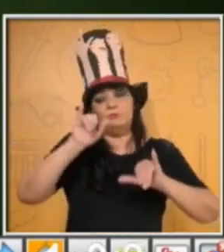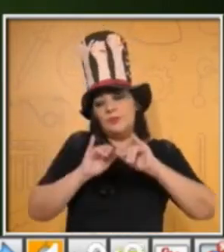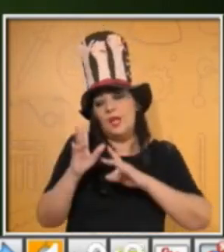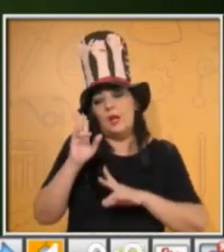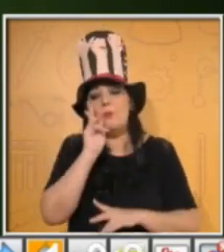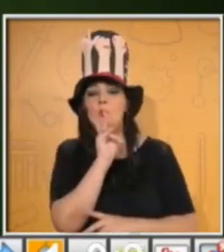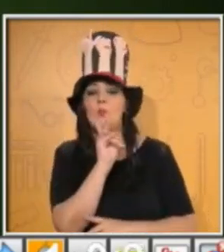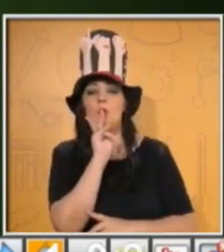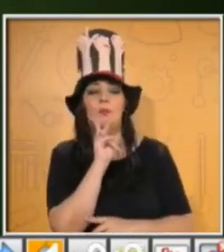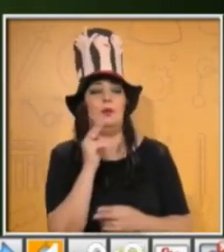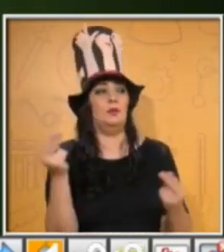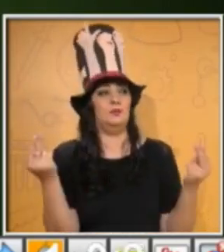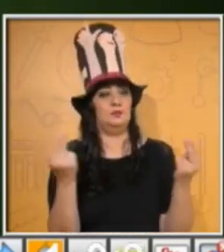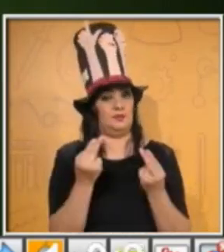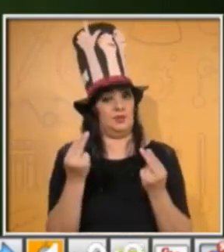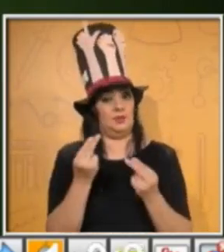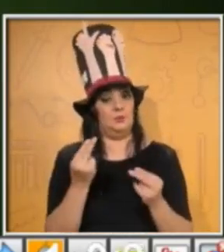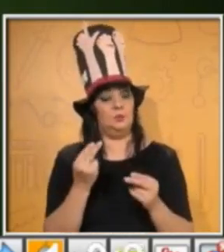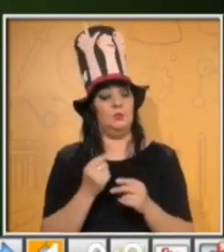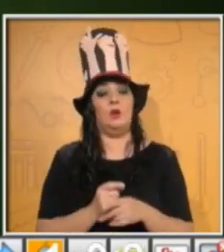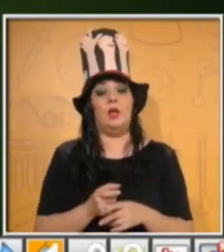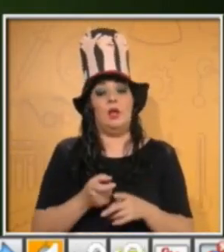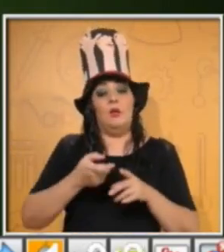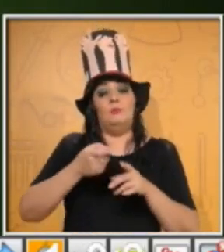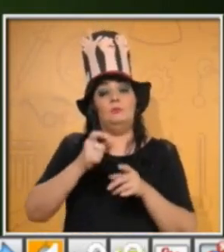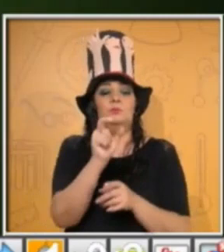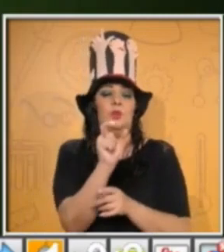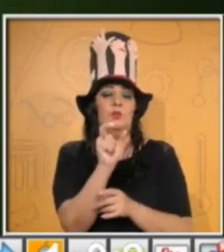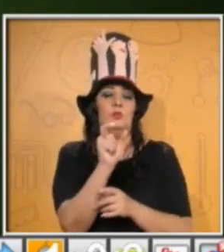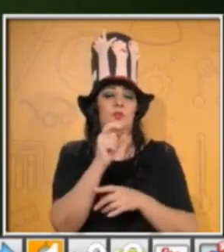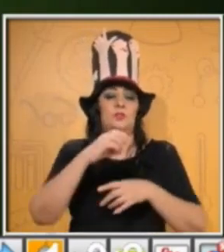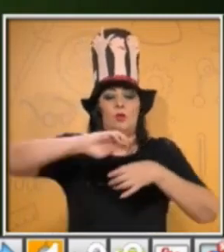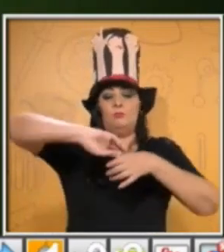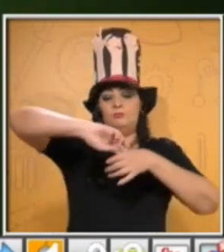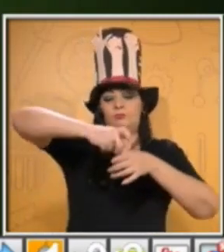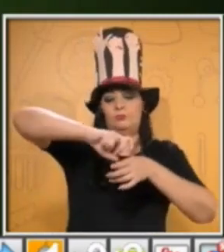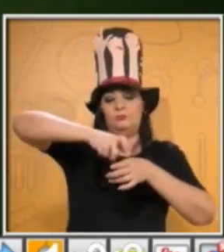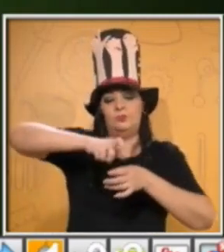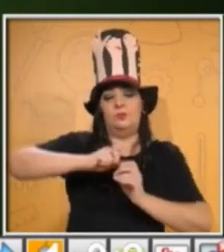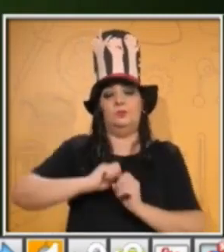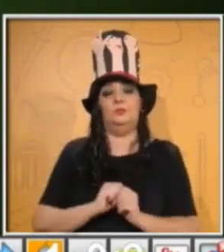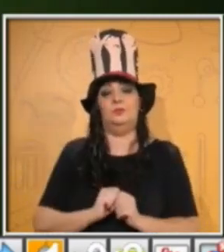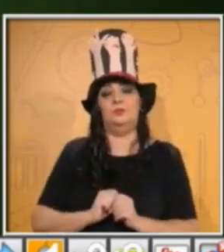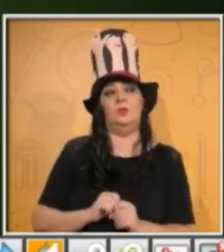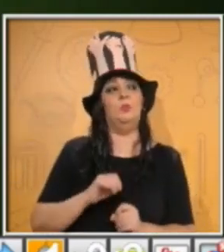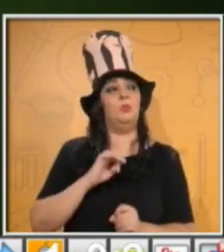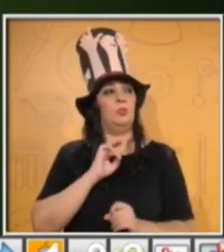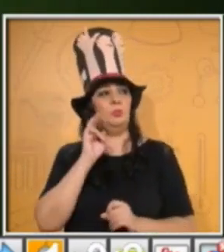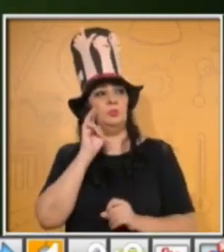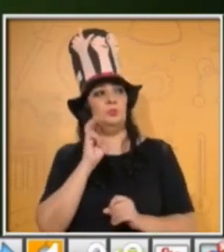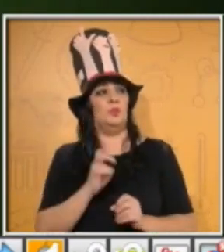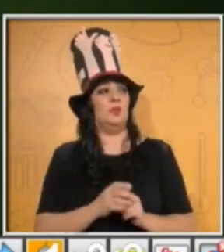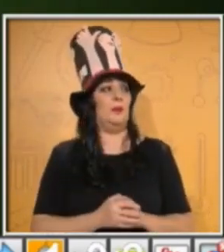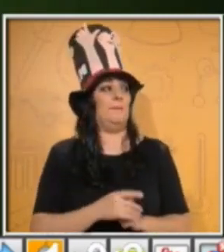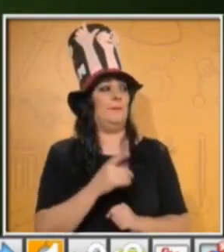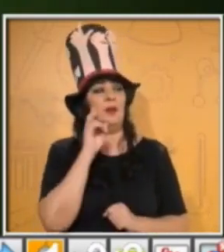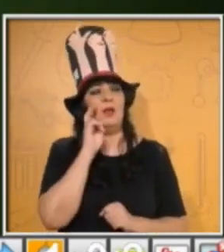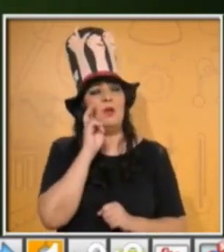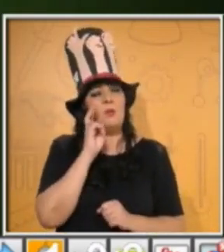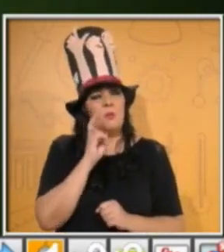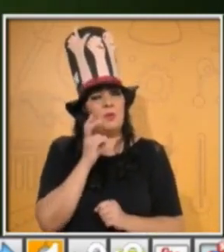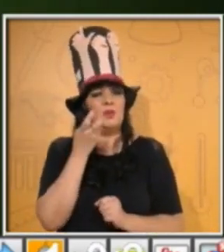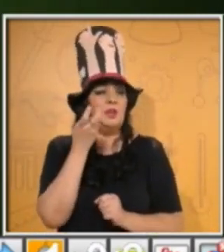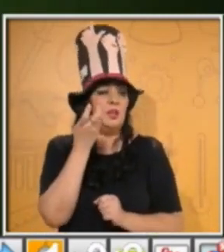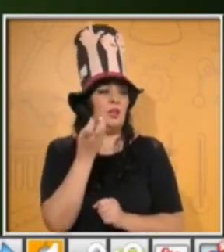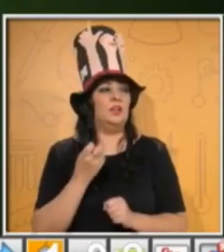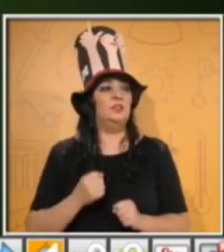cual te vamos a necesitar una ficha o una taparrosca. Entonces, si nos apoyan aquí para ver este